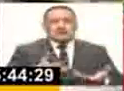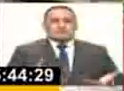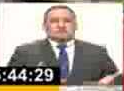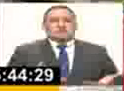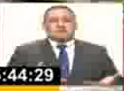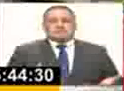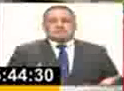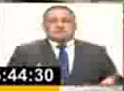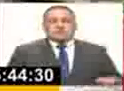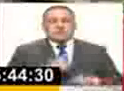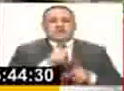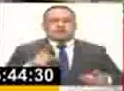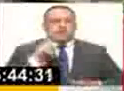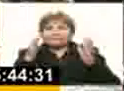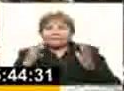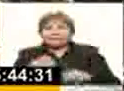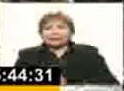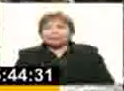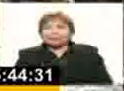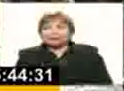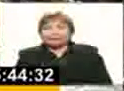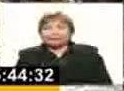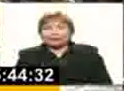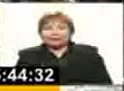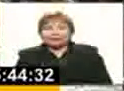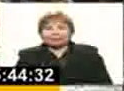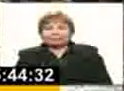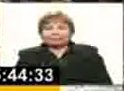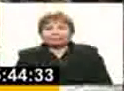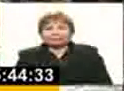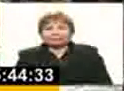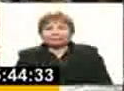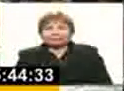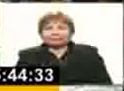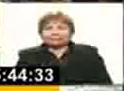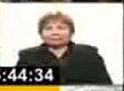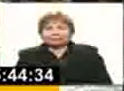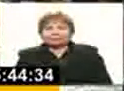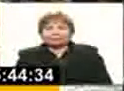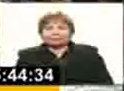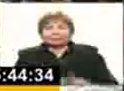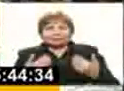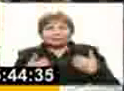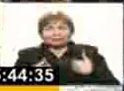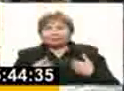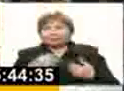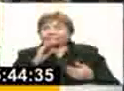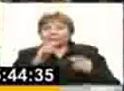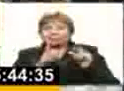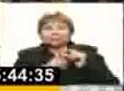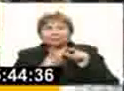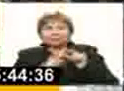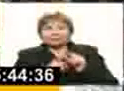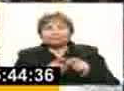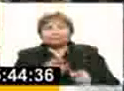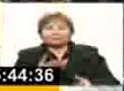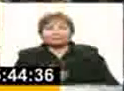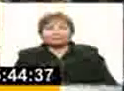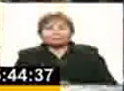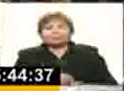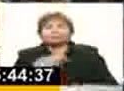es una mentira las intervenciones de los congresistas de cada bancada tuvieron una duración de tres minutos